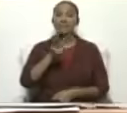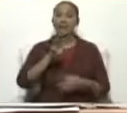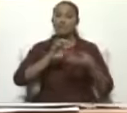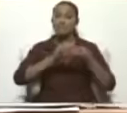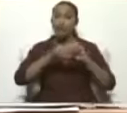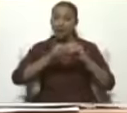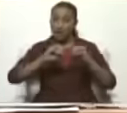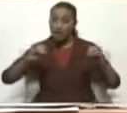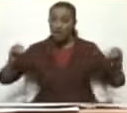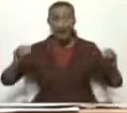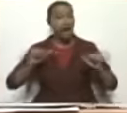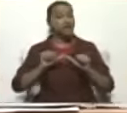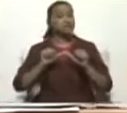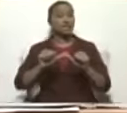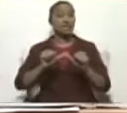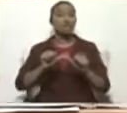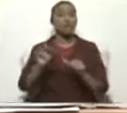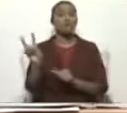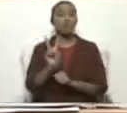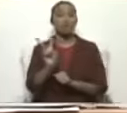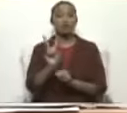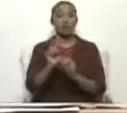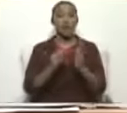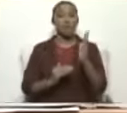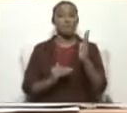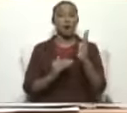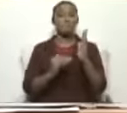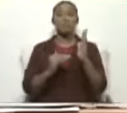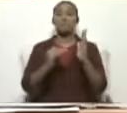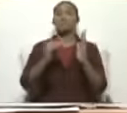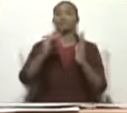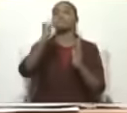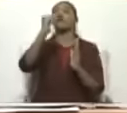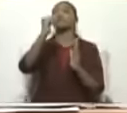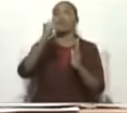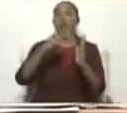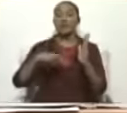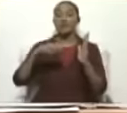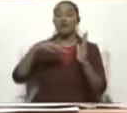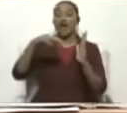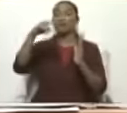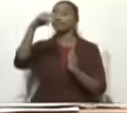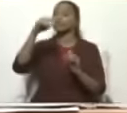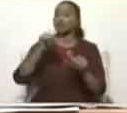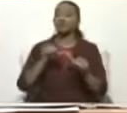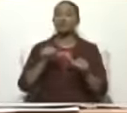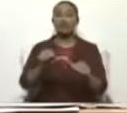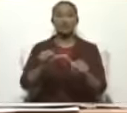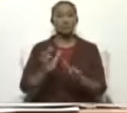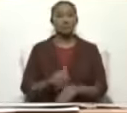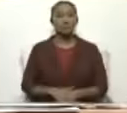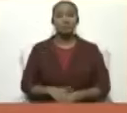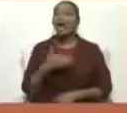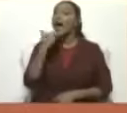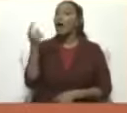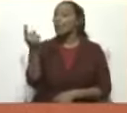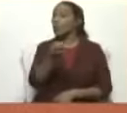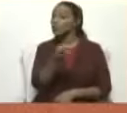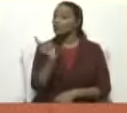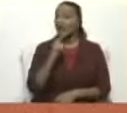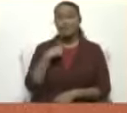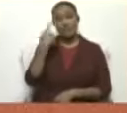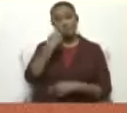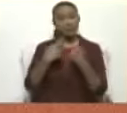Paralímpicos y seguimos creciendo. Seguimos nosotros creciendo. Bueno, compañeros, compañeras, si hay alguna pregunta, por